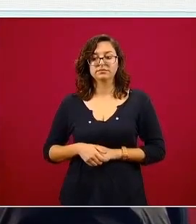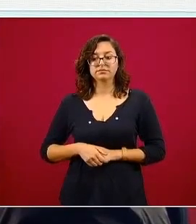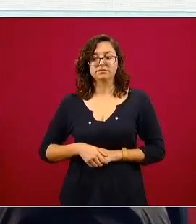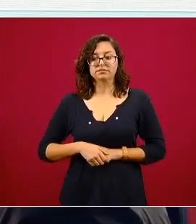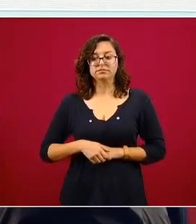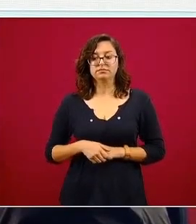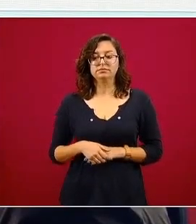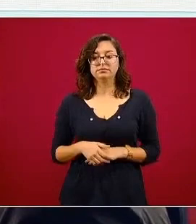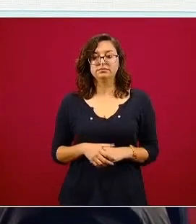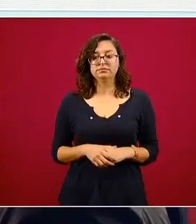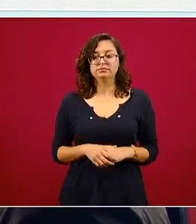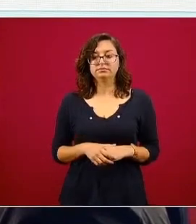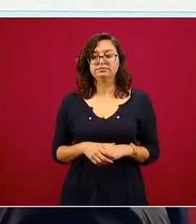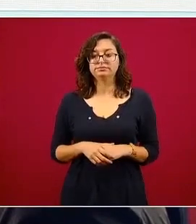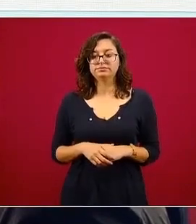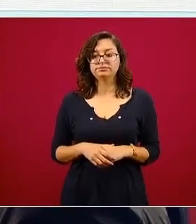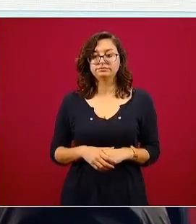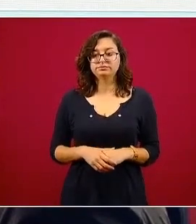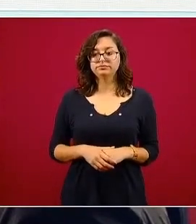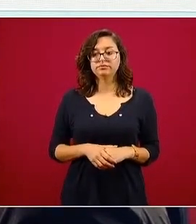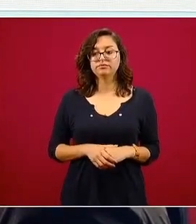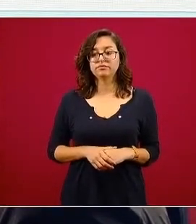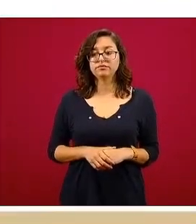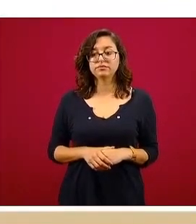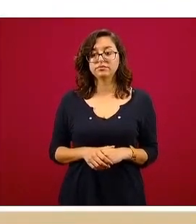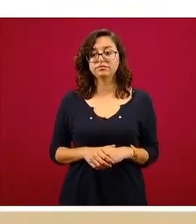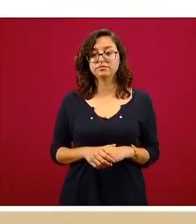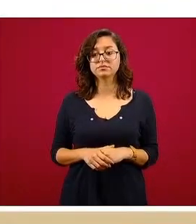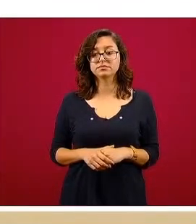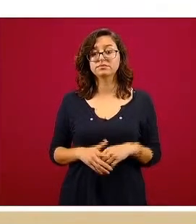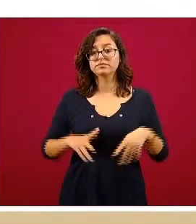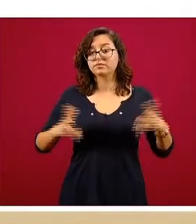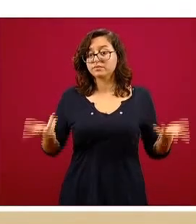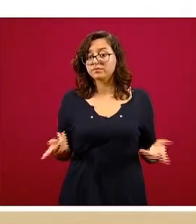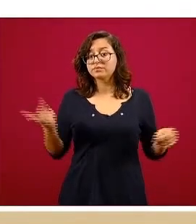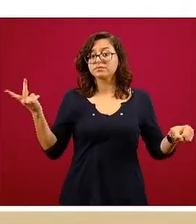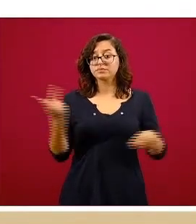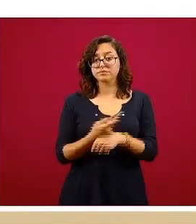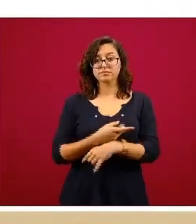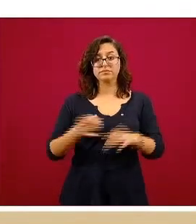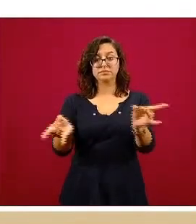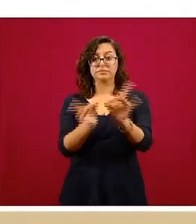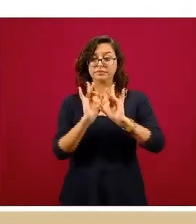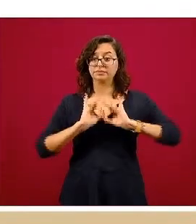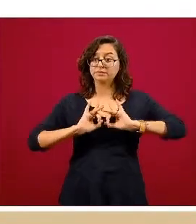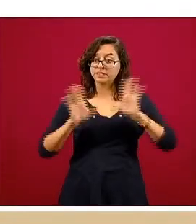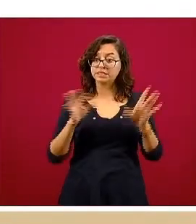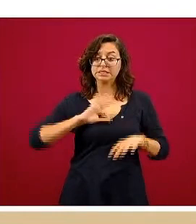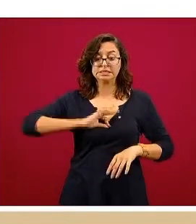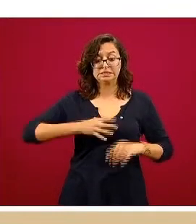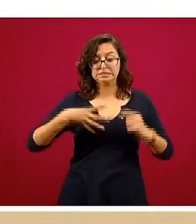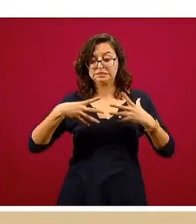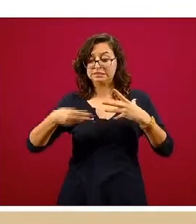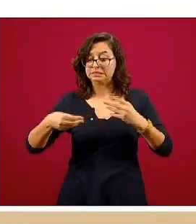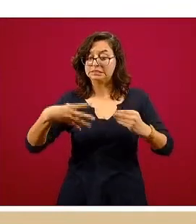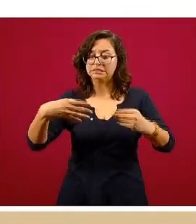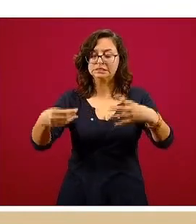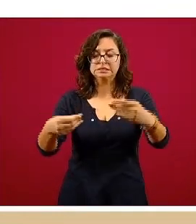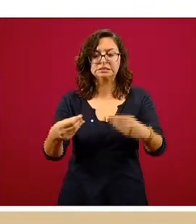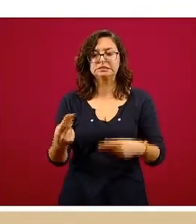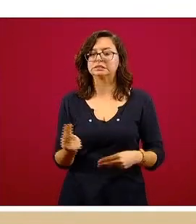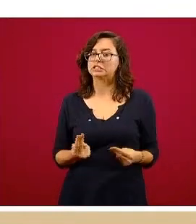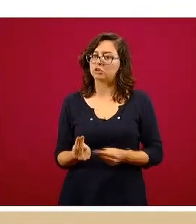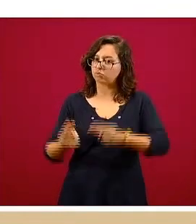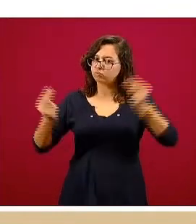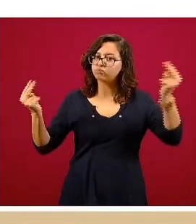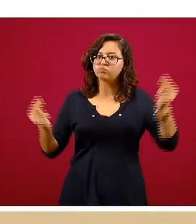Y entonces, frente a una emergencia epidemiológica, se exige rigor científico y actitudes